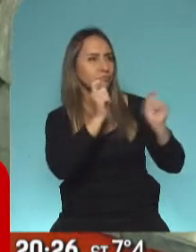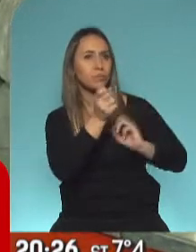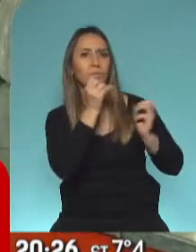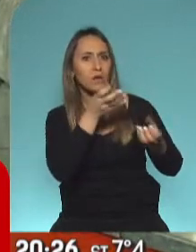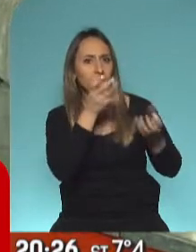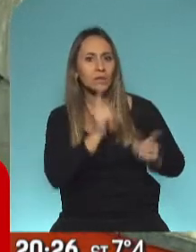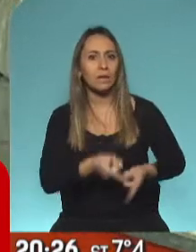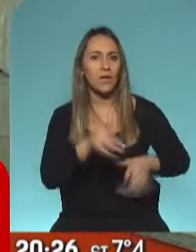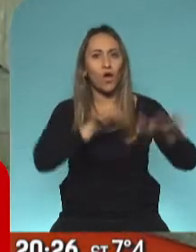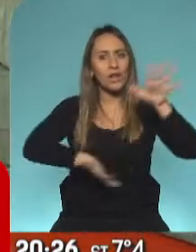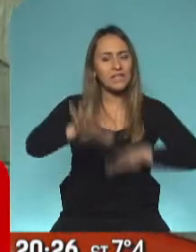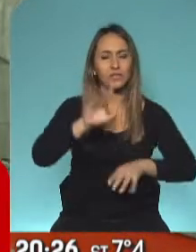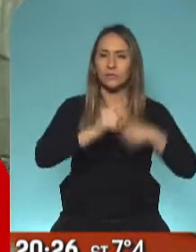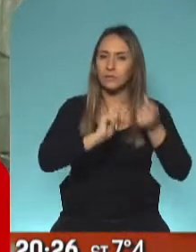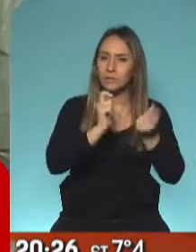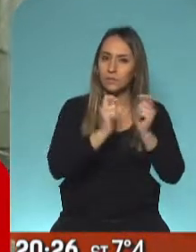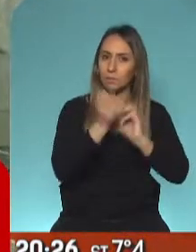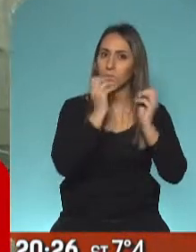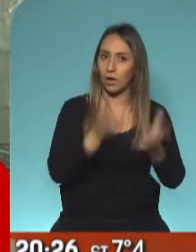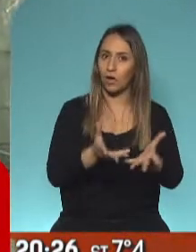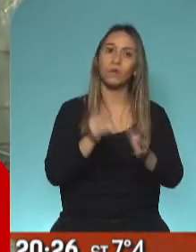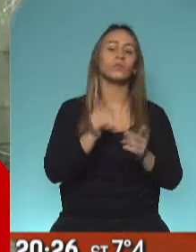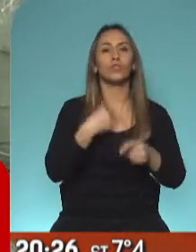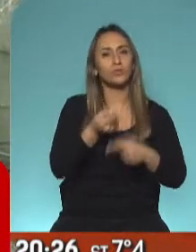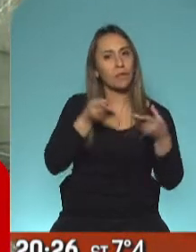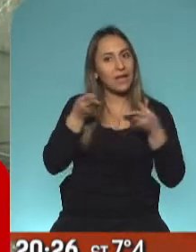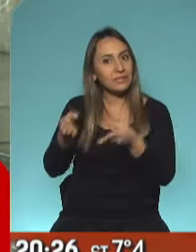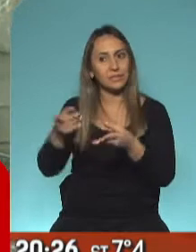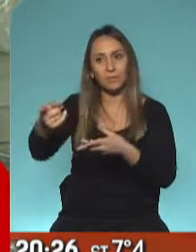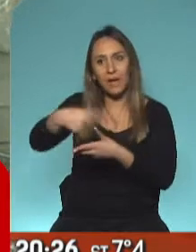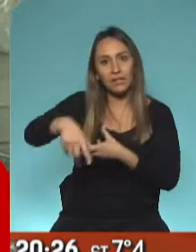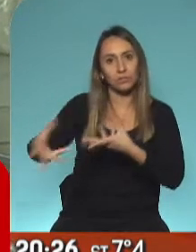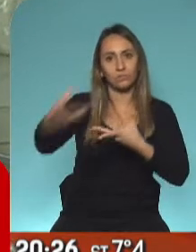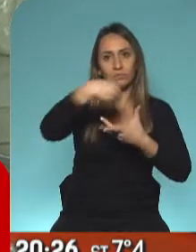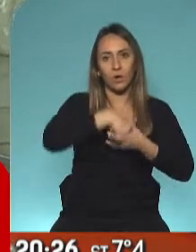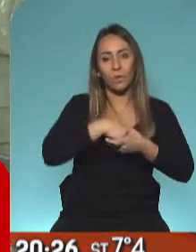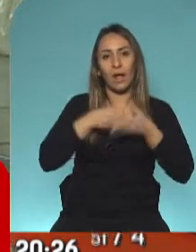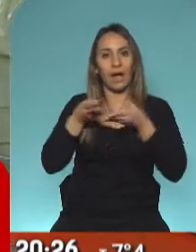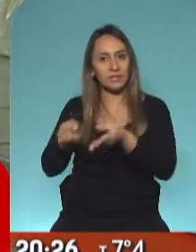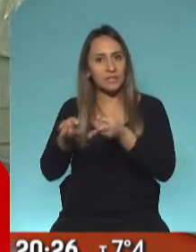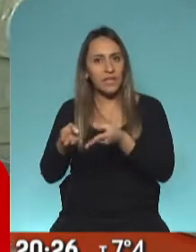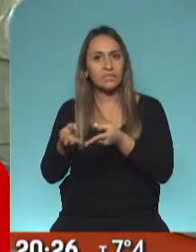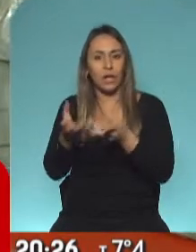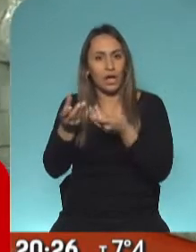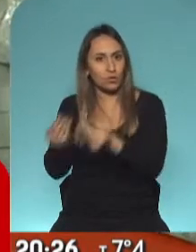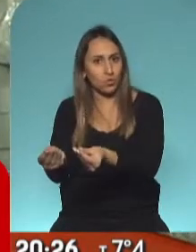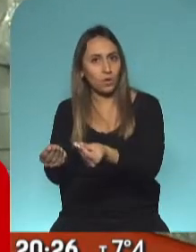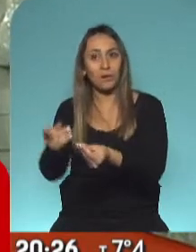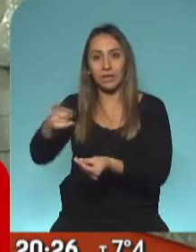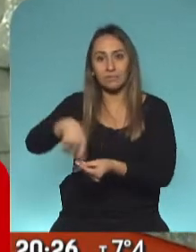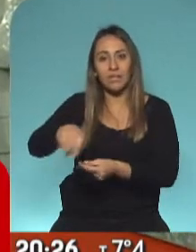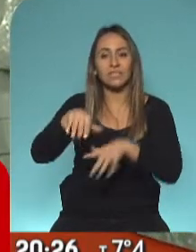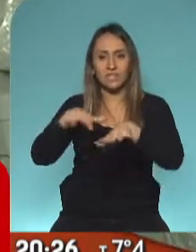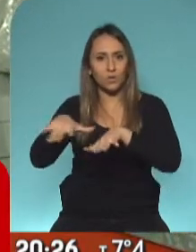la asistencia también para ir incorporándolos y asistiendo y acompañando para que puedan ir saliendo también de estas